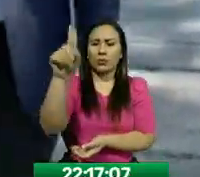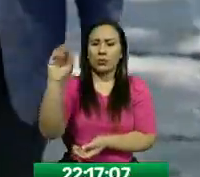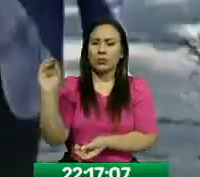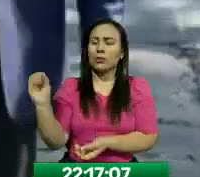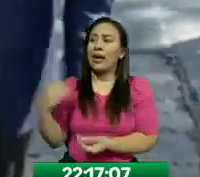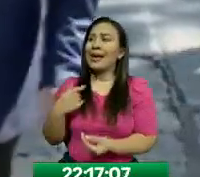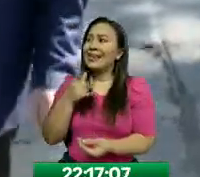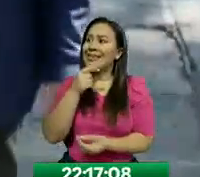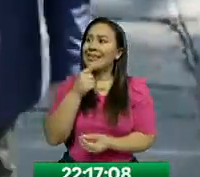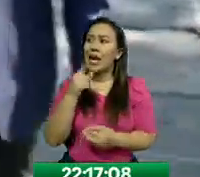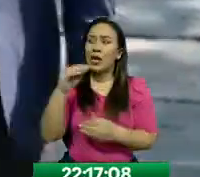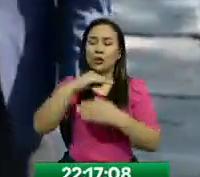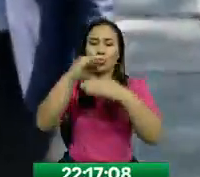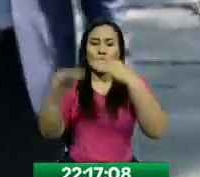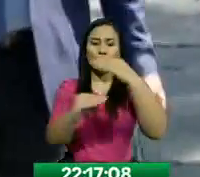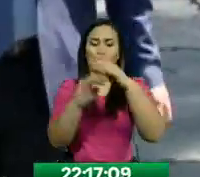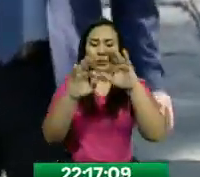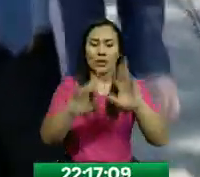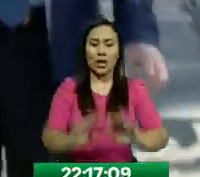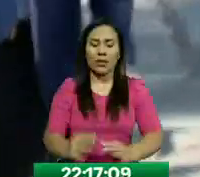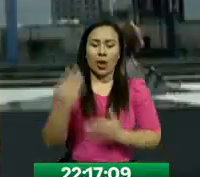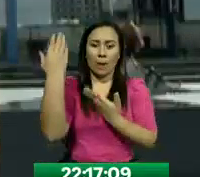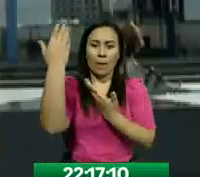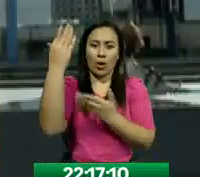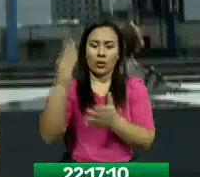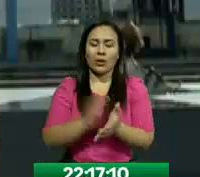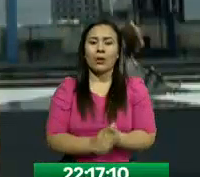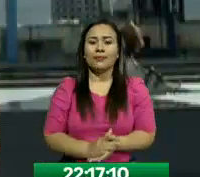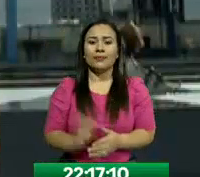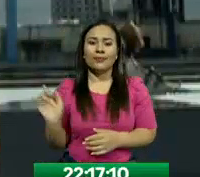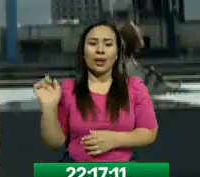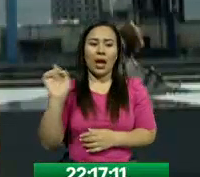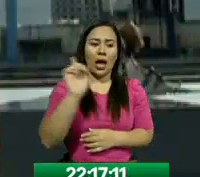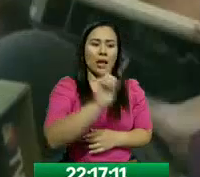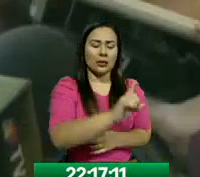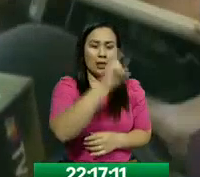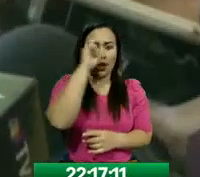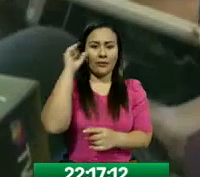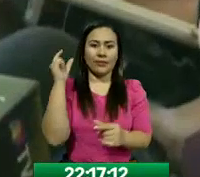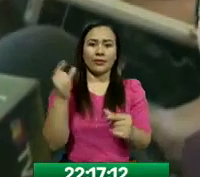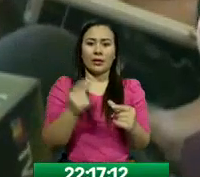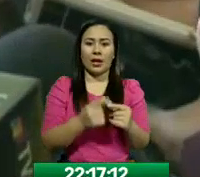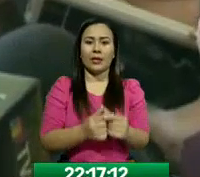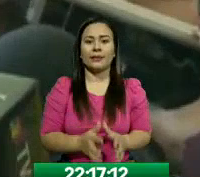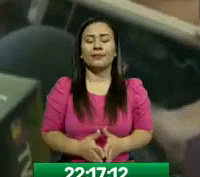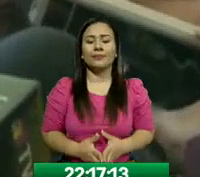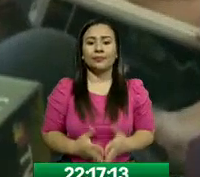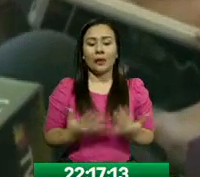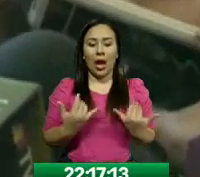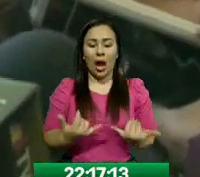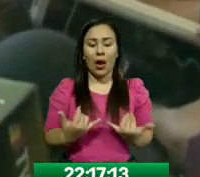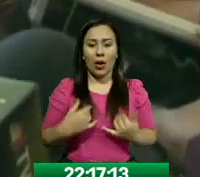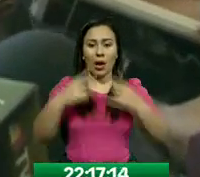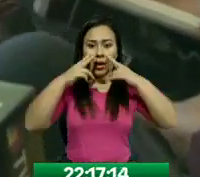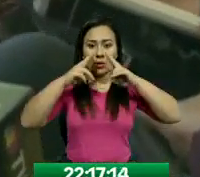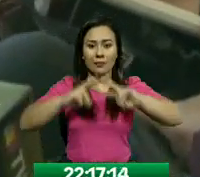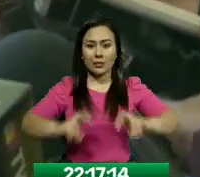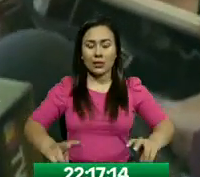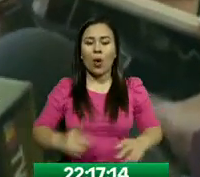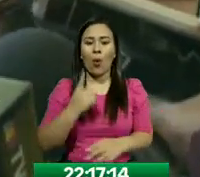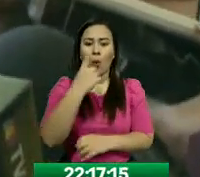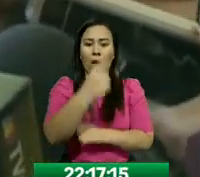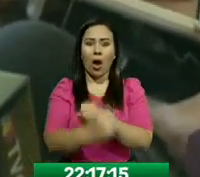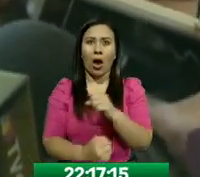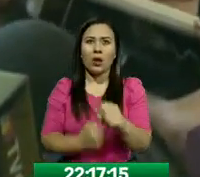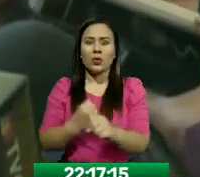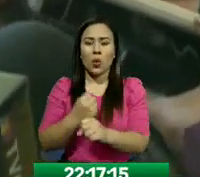Granda, subsecretario general de Acción Política, hasta la Fiscalía General. Existe una indagación previa que está durante un año y